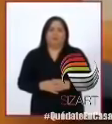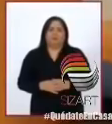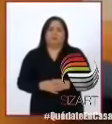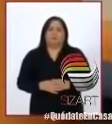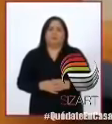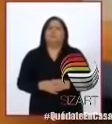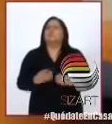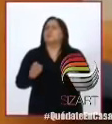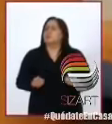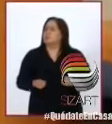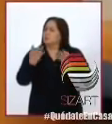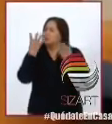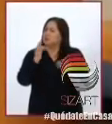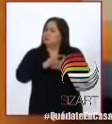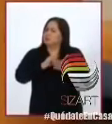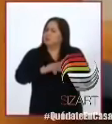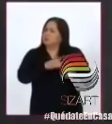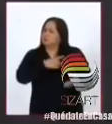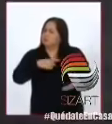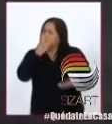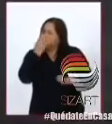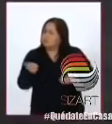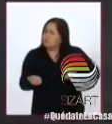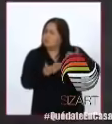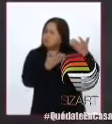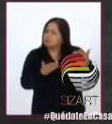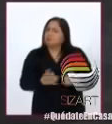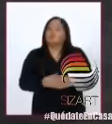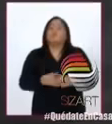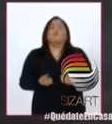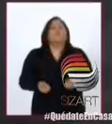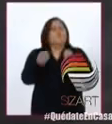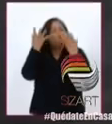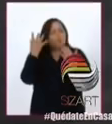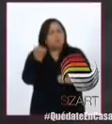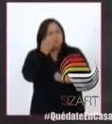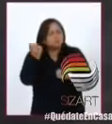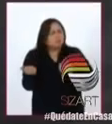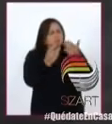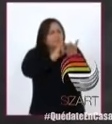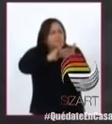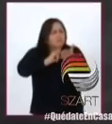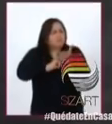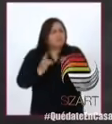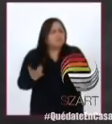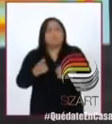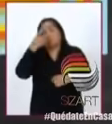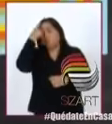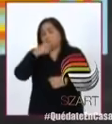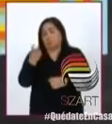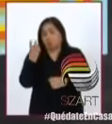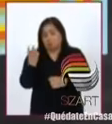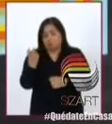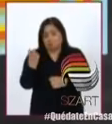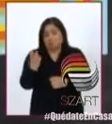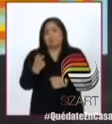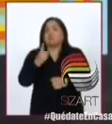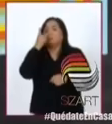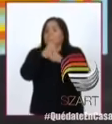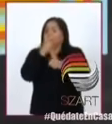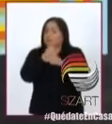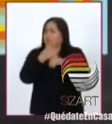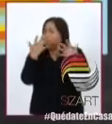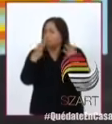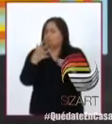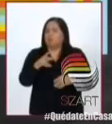¿Cuántas estampas debo llevar a la escuela? ¿Cuántas estampas llevó a la escuela? Para resolver el problema, primero